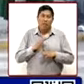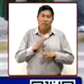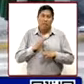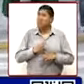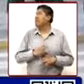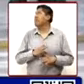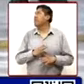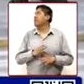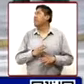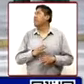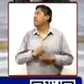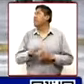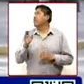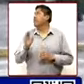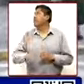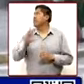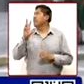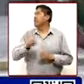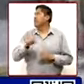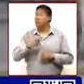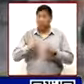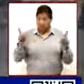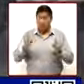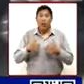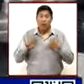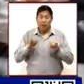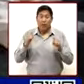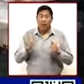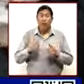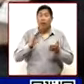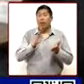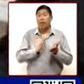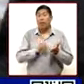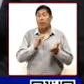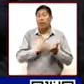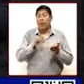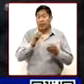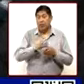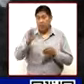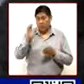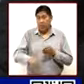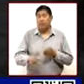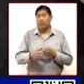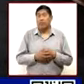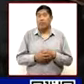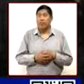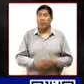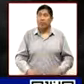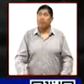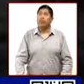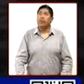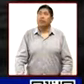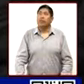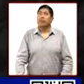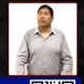a un 100%. Lo cierto es que todavía hay temas pendientes que cumplirles.